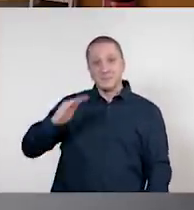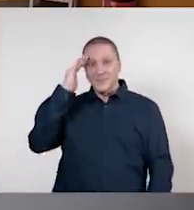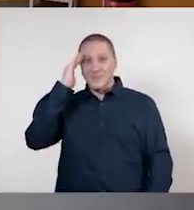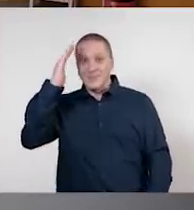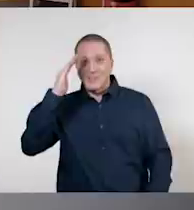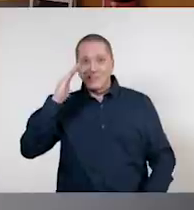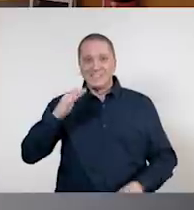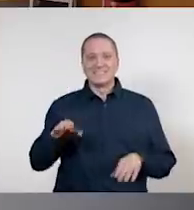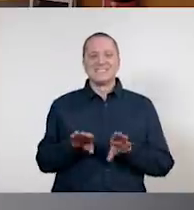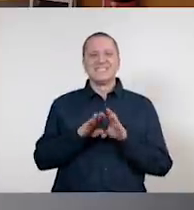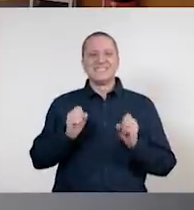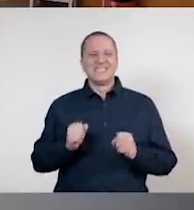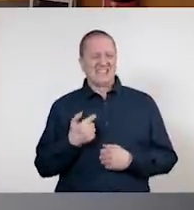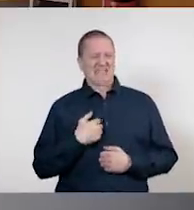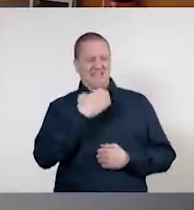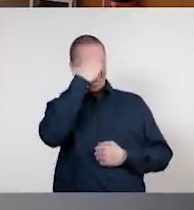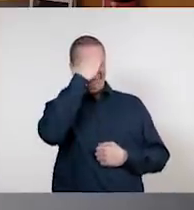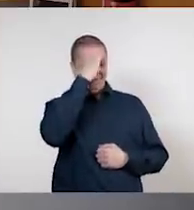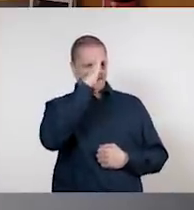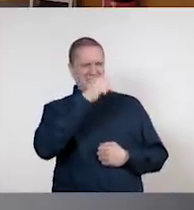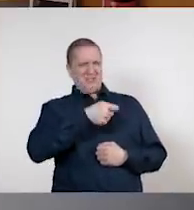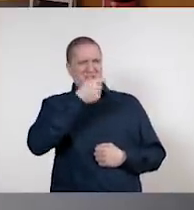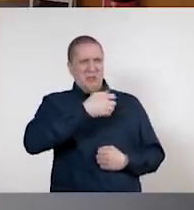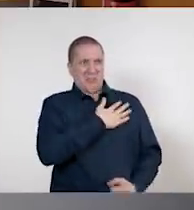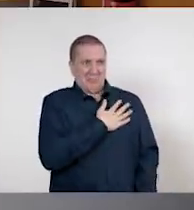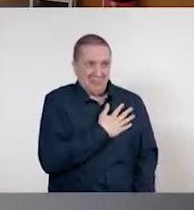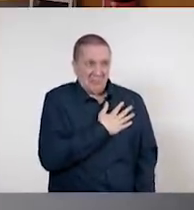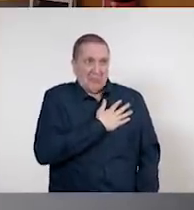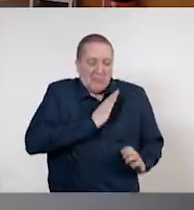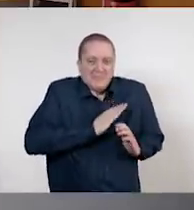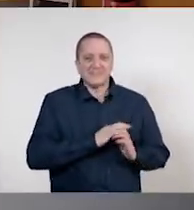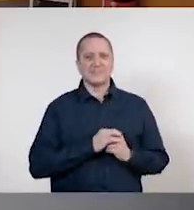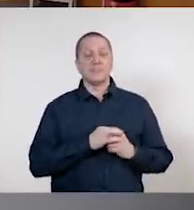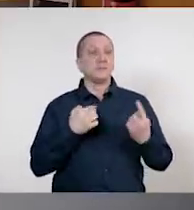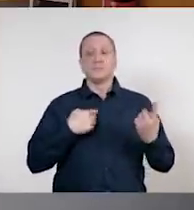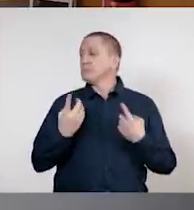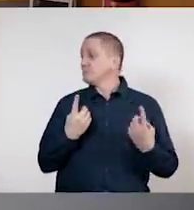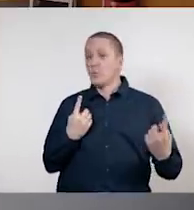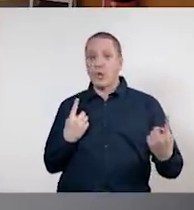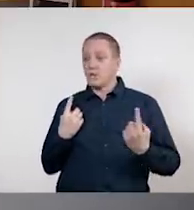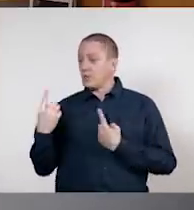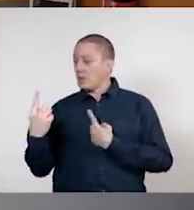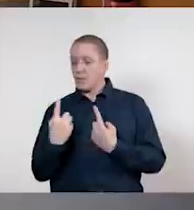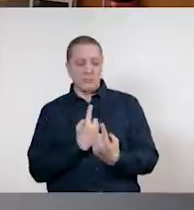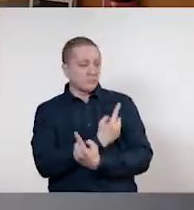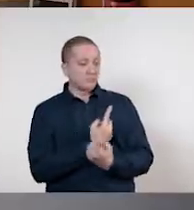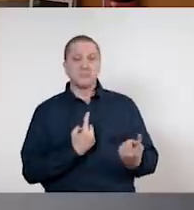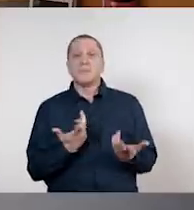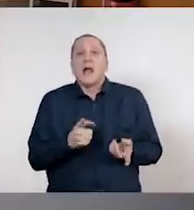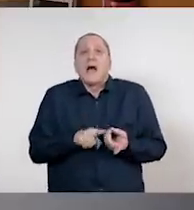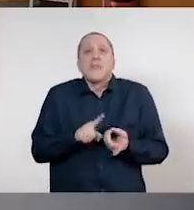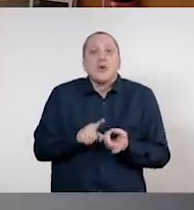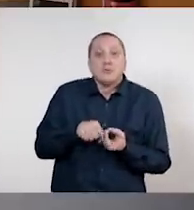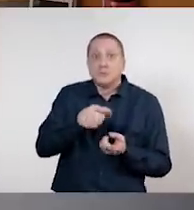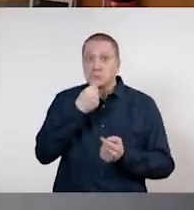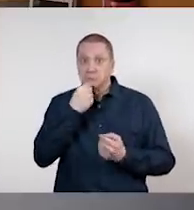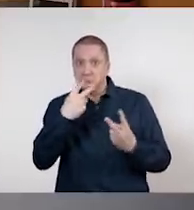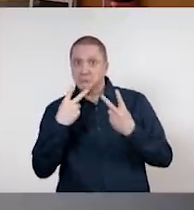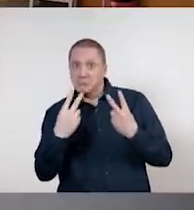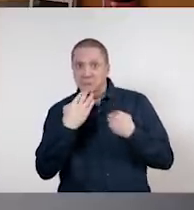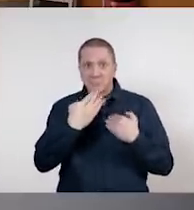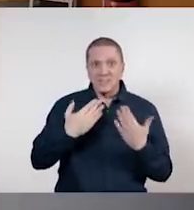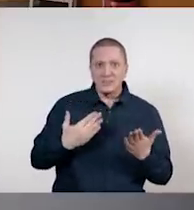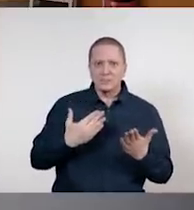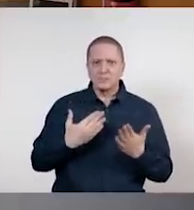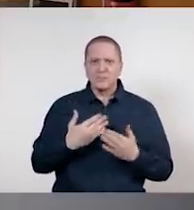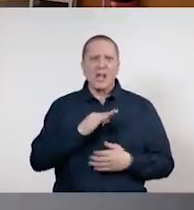Hola, ¿qué tal? ¿Cómo están? Ay, me siento tan rara de saludarlas así. Estoy bien de este lado, me paso para allá. Ustedes díganme, ¿cómo me ven por allá? Niños,